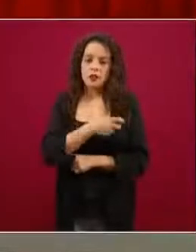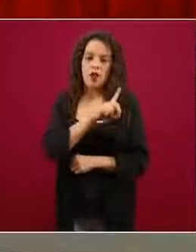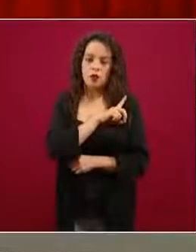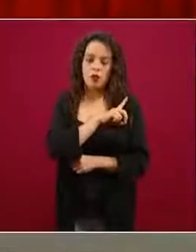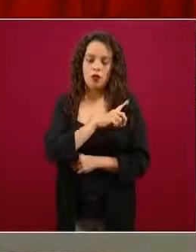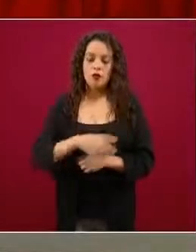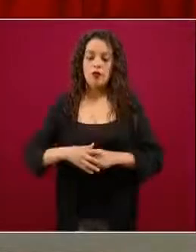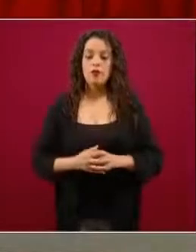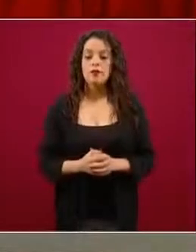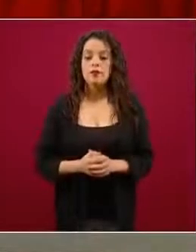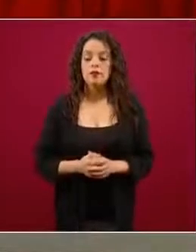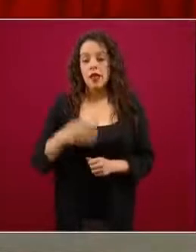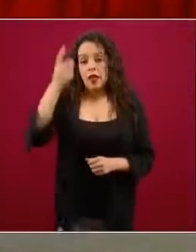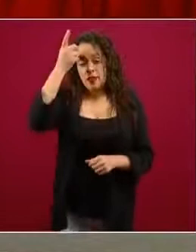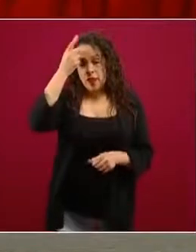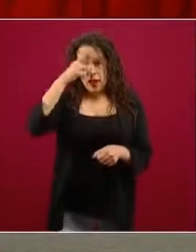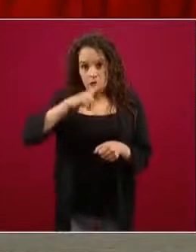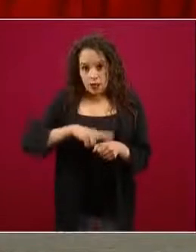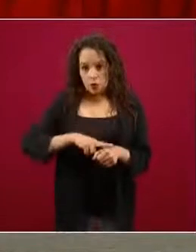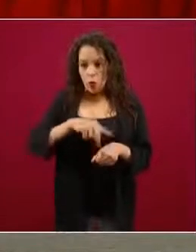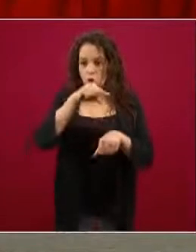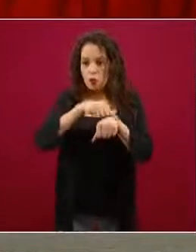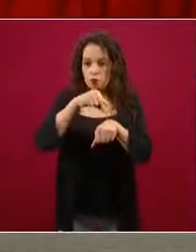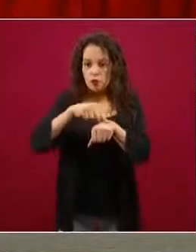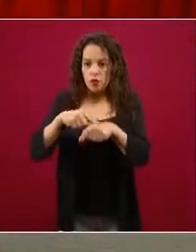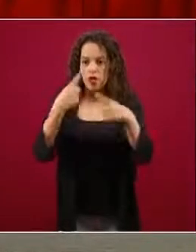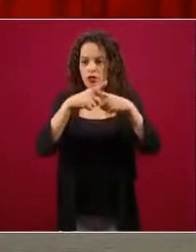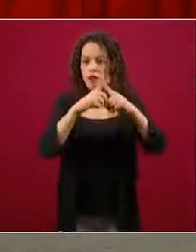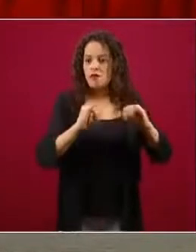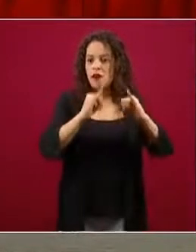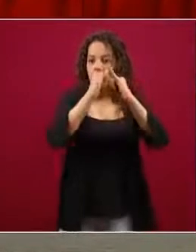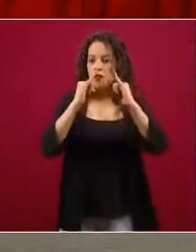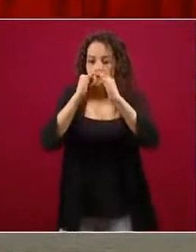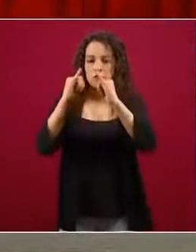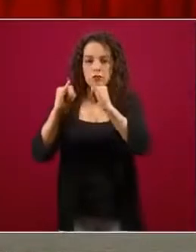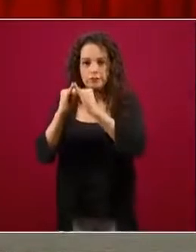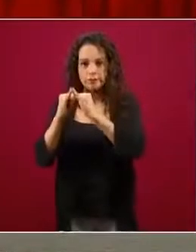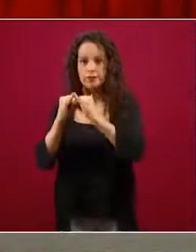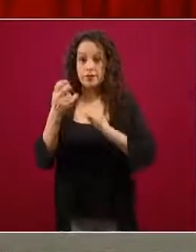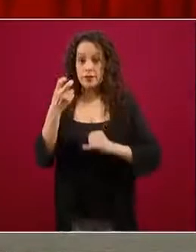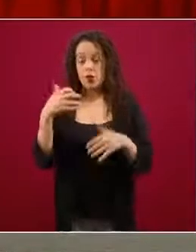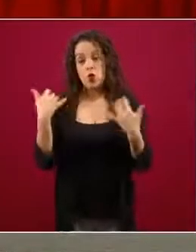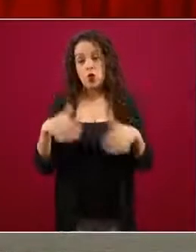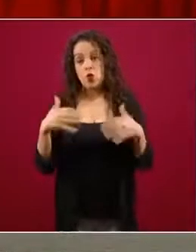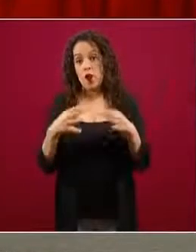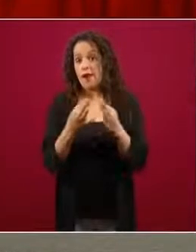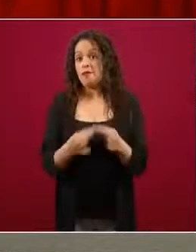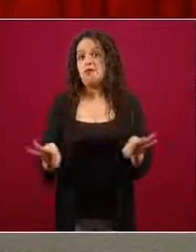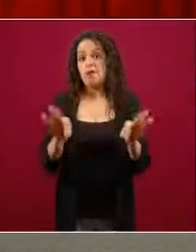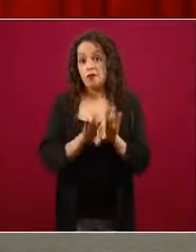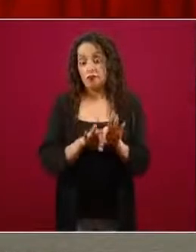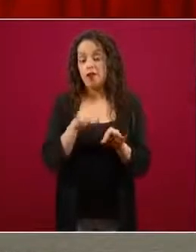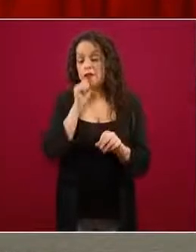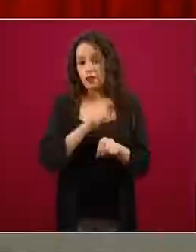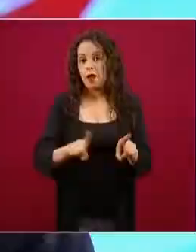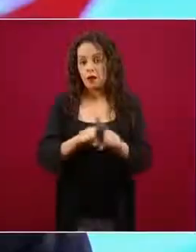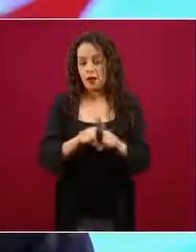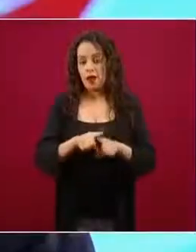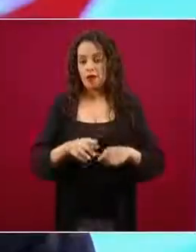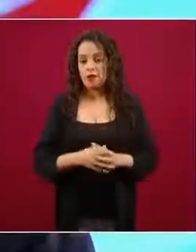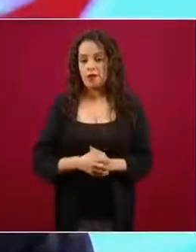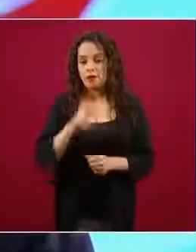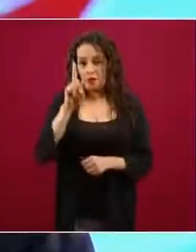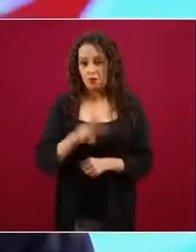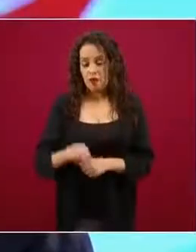de los directores médicos de las instituciones de seguridad social también es sumamente importante. Entonces, hoy fue muy,